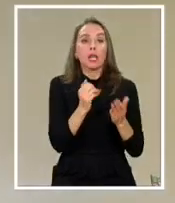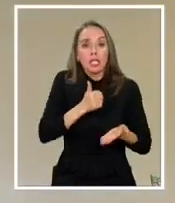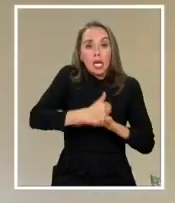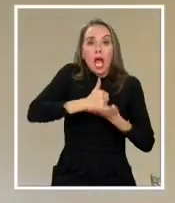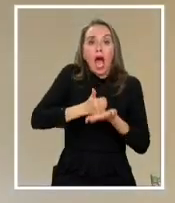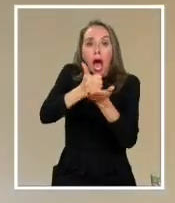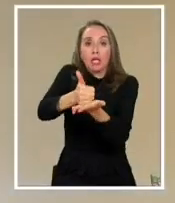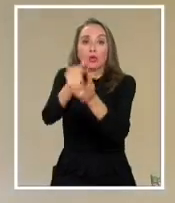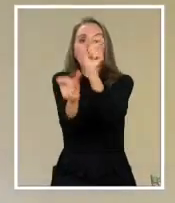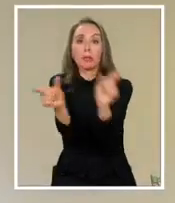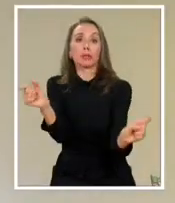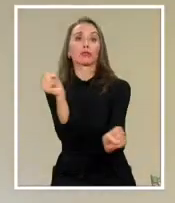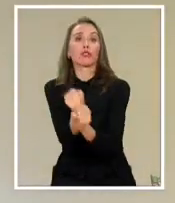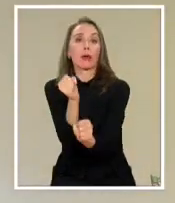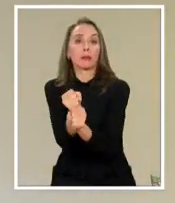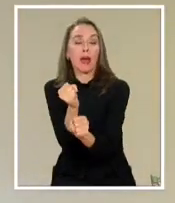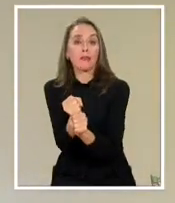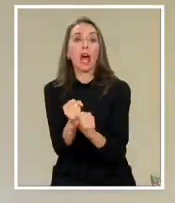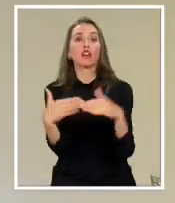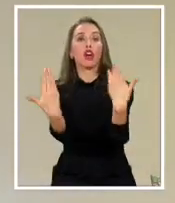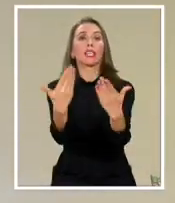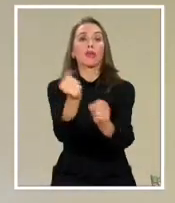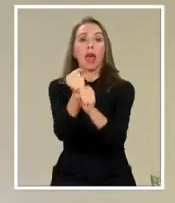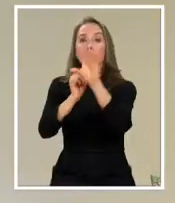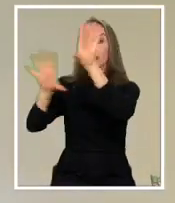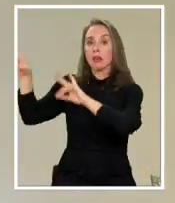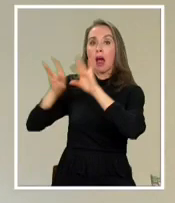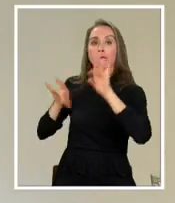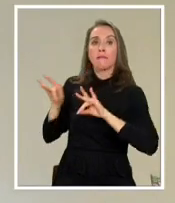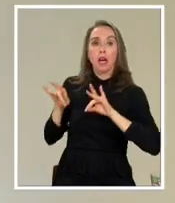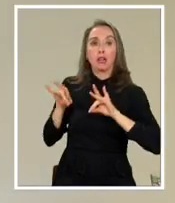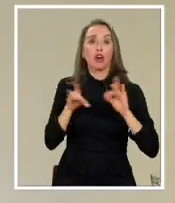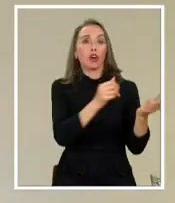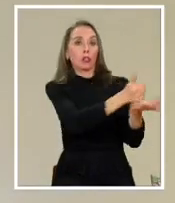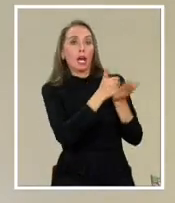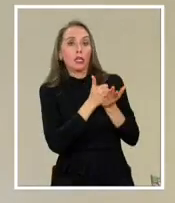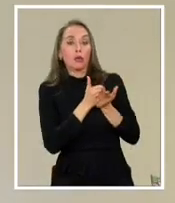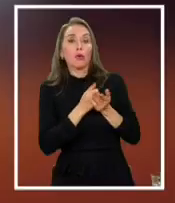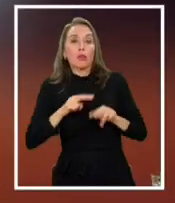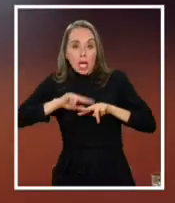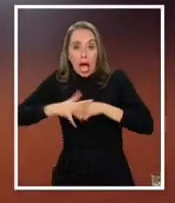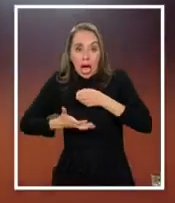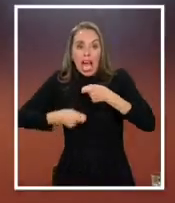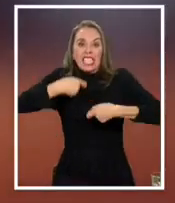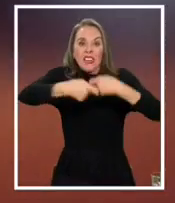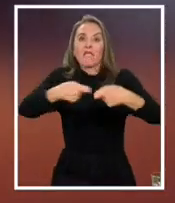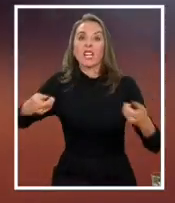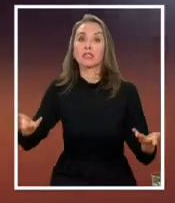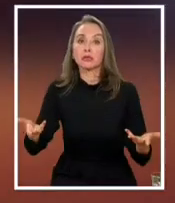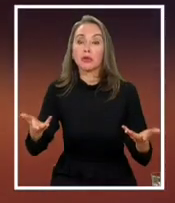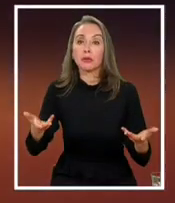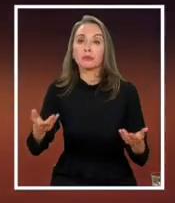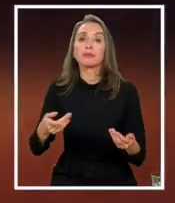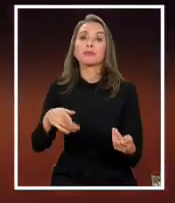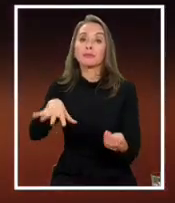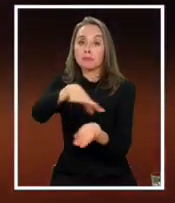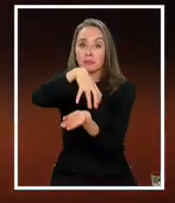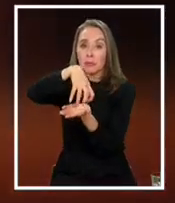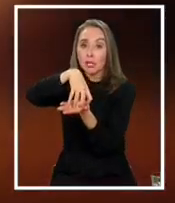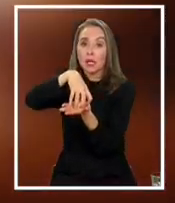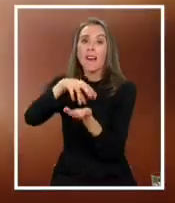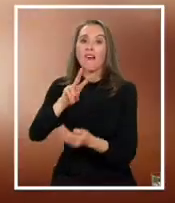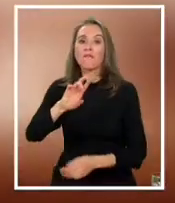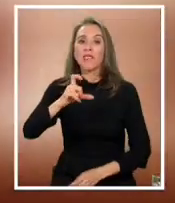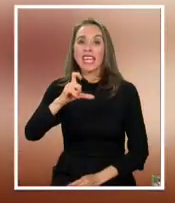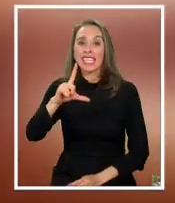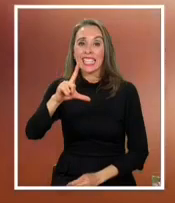de las personas que trabajan, de las que generan trabajo, de las que generan inversión. Y en el sector El Vergel de